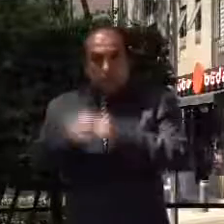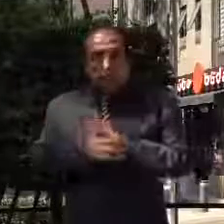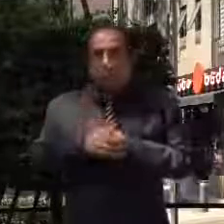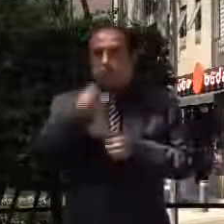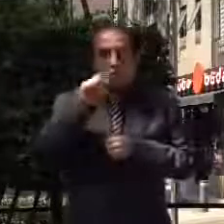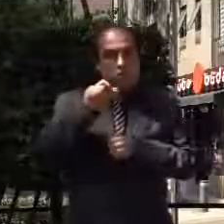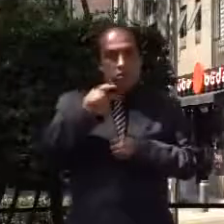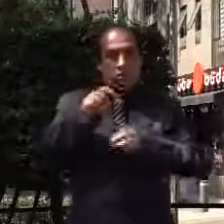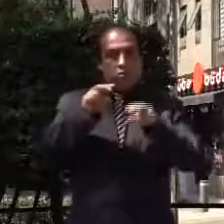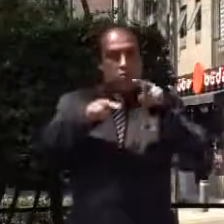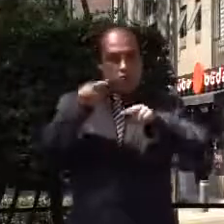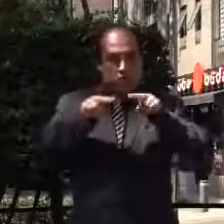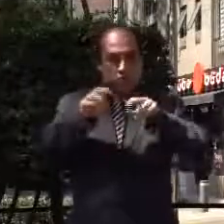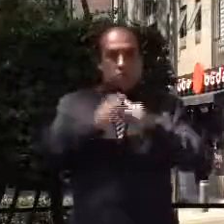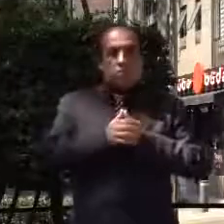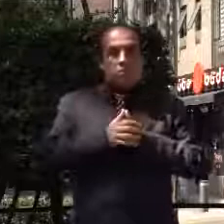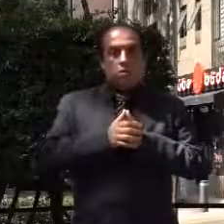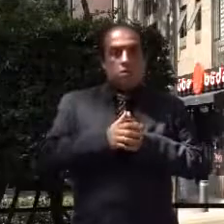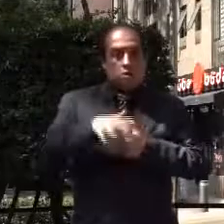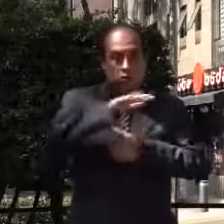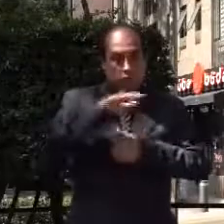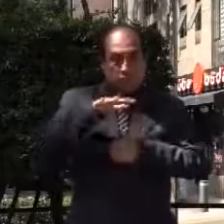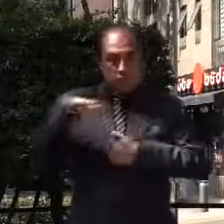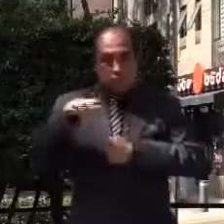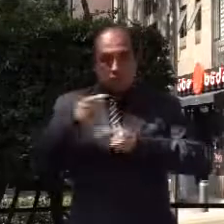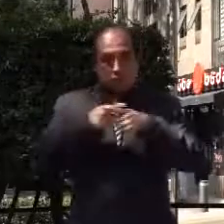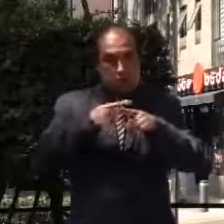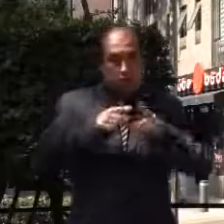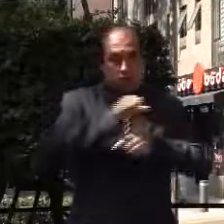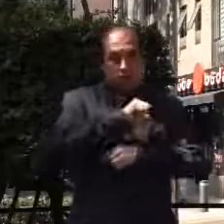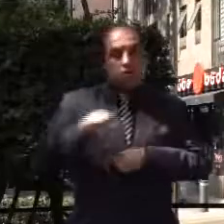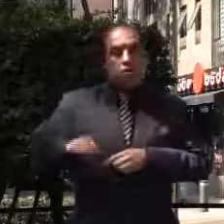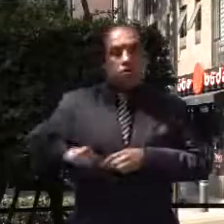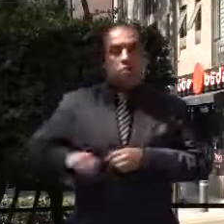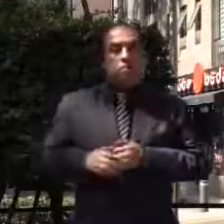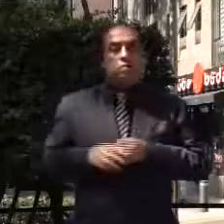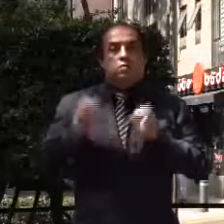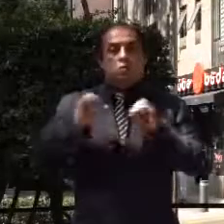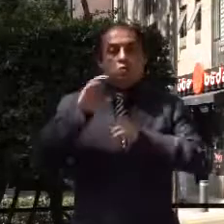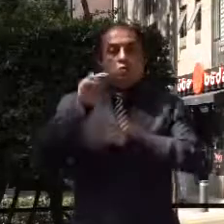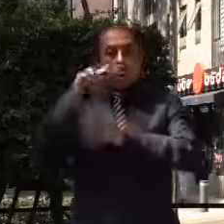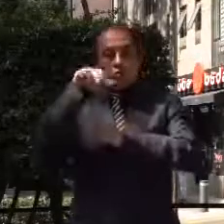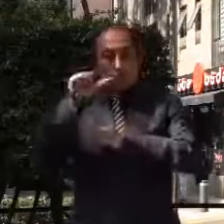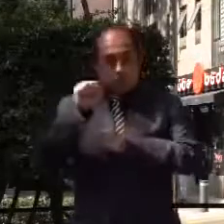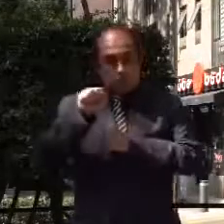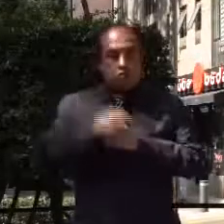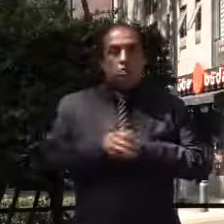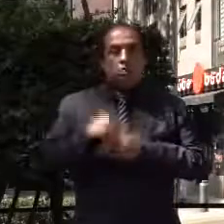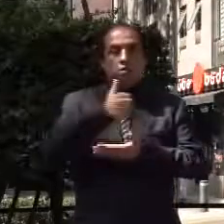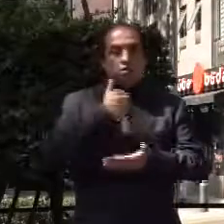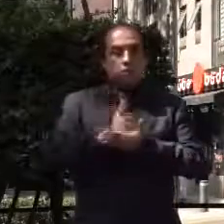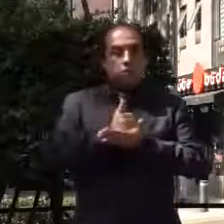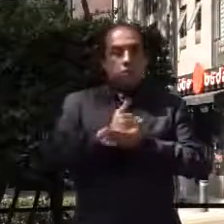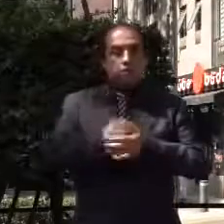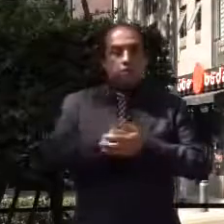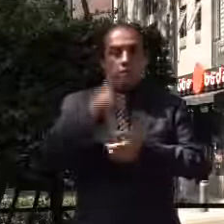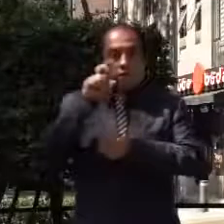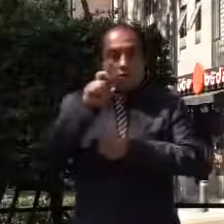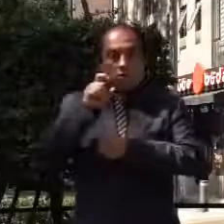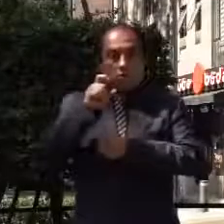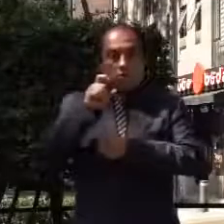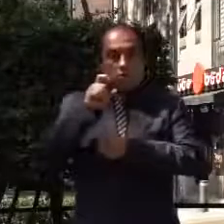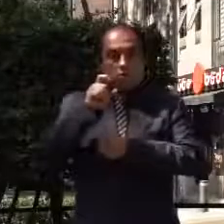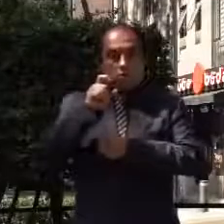misma proporción en los sectores de las distintas alcaldías o colonias de nuestra ciudad. El agua que